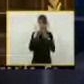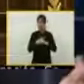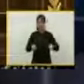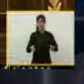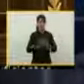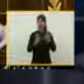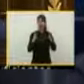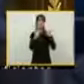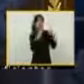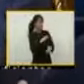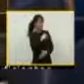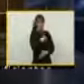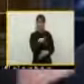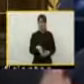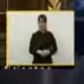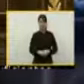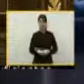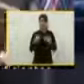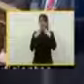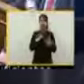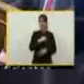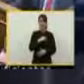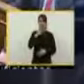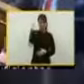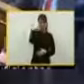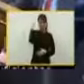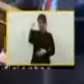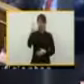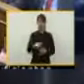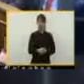tigre, y ve al tigre y dice, allá voy, a por el tigre, ¿es